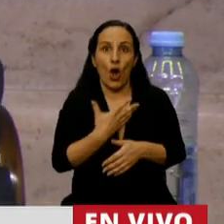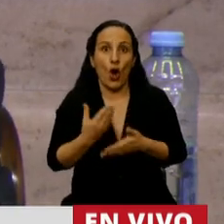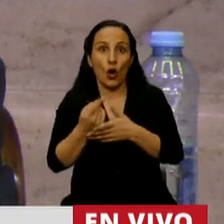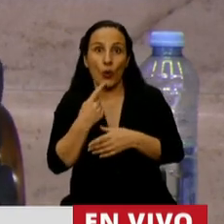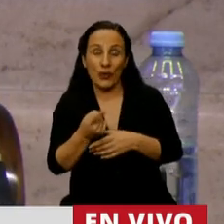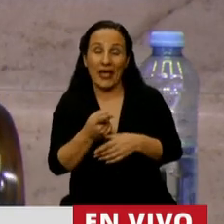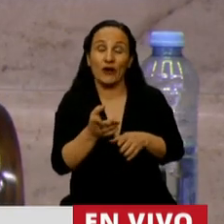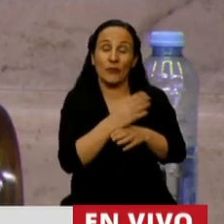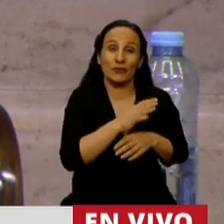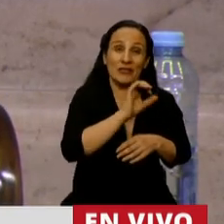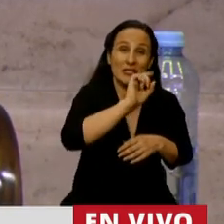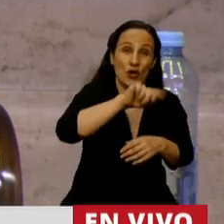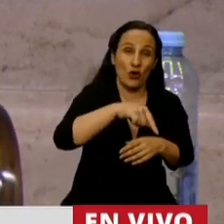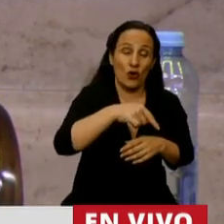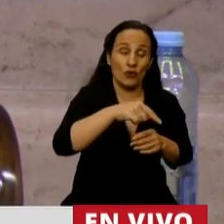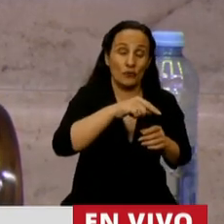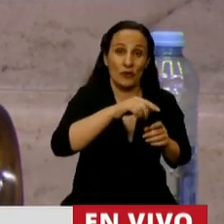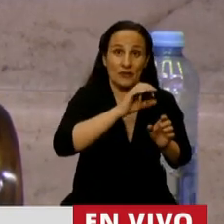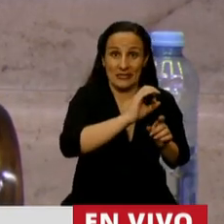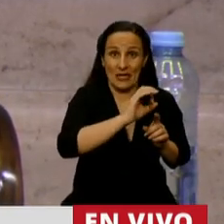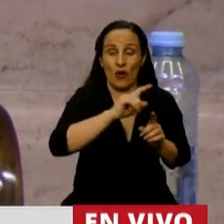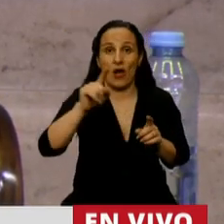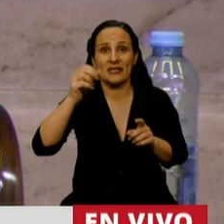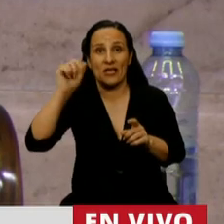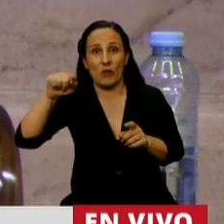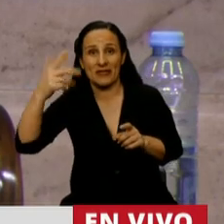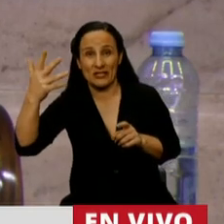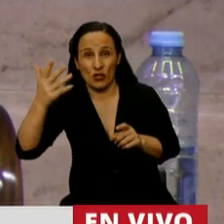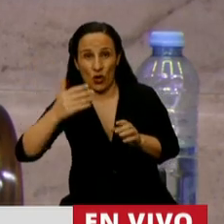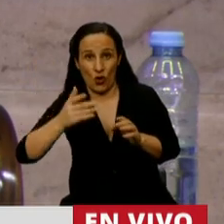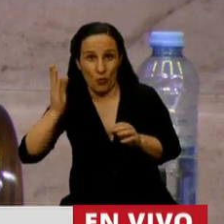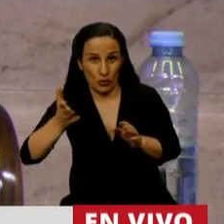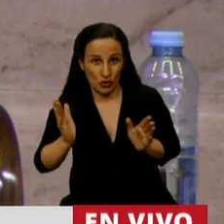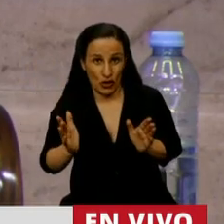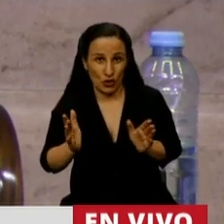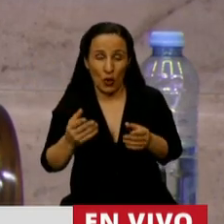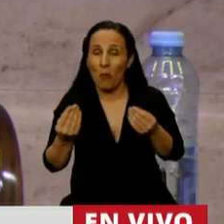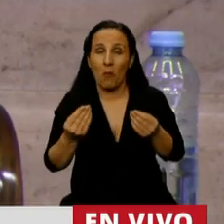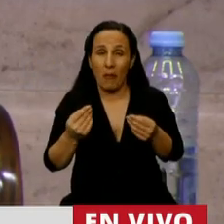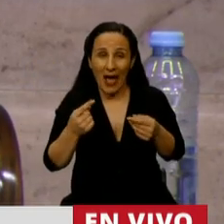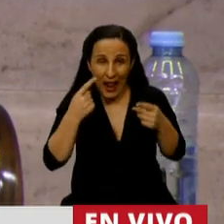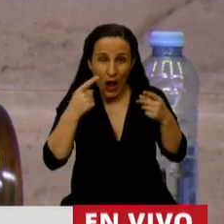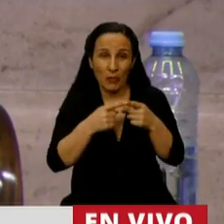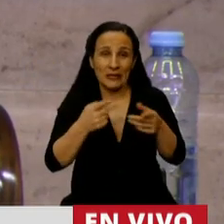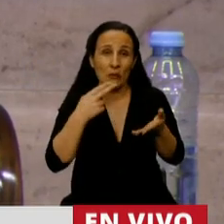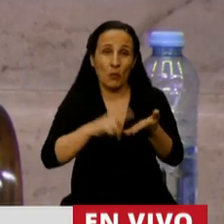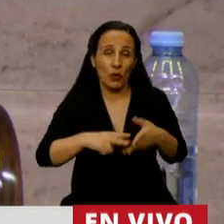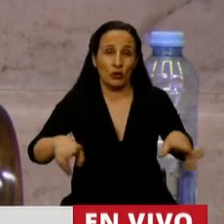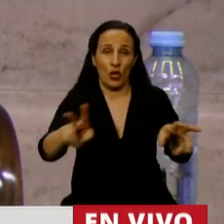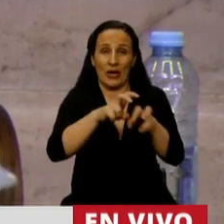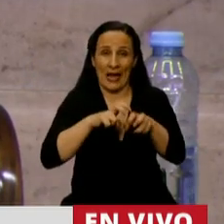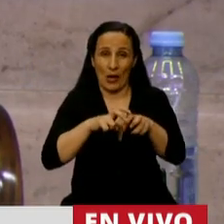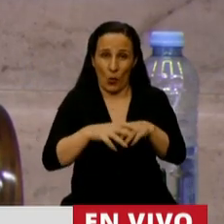del 0 al 65 por ciento solamente para recaudar impuestos solamente